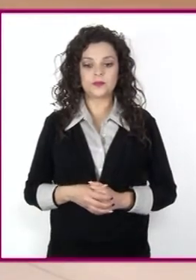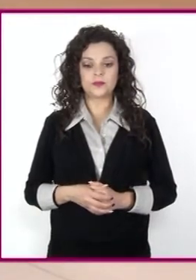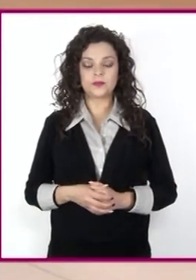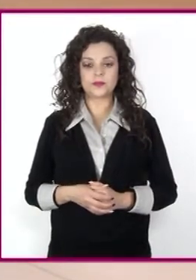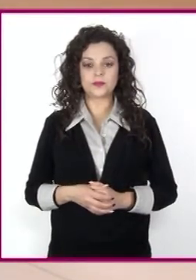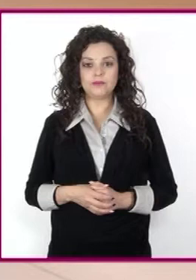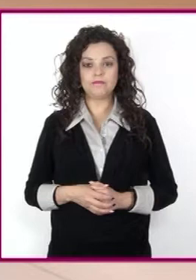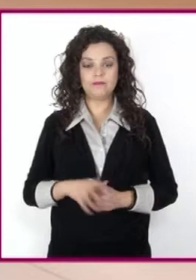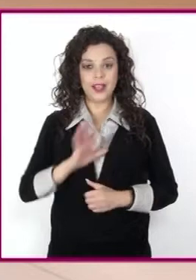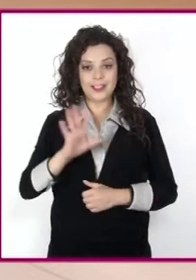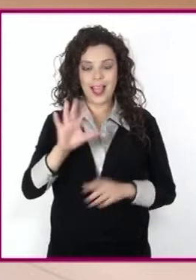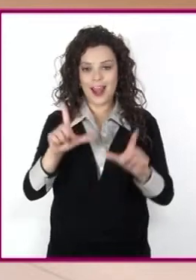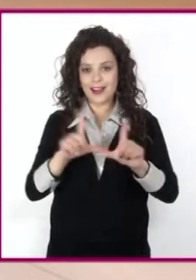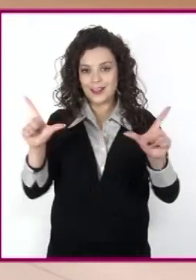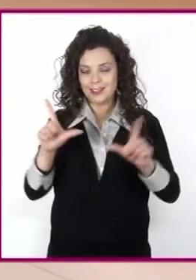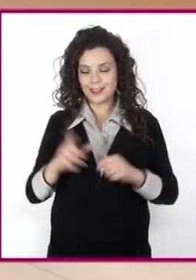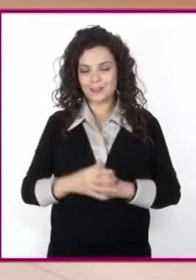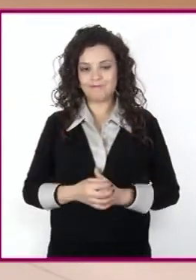Listo, maestra.